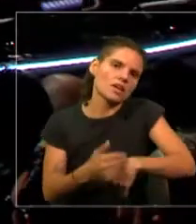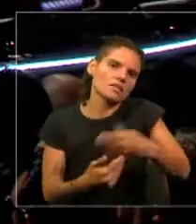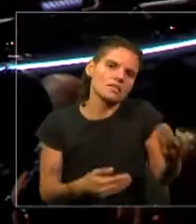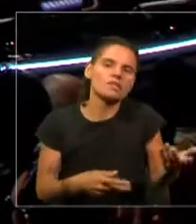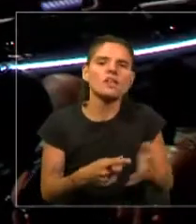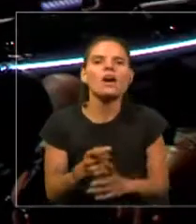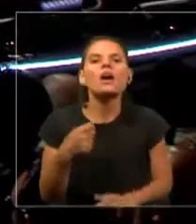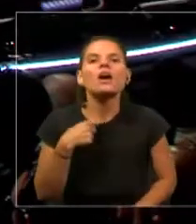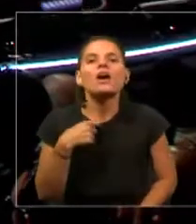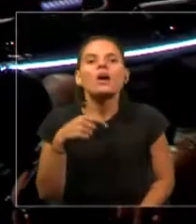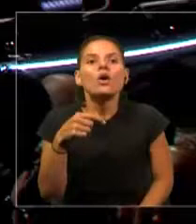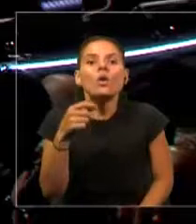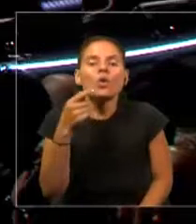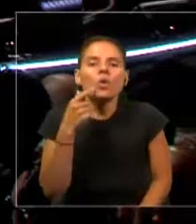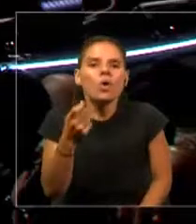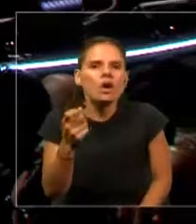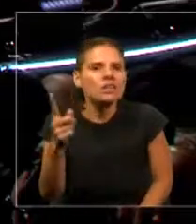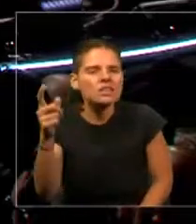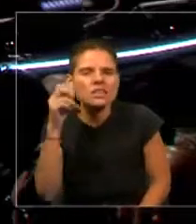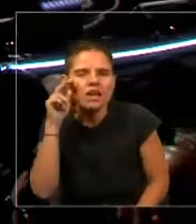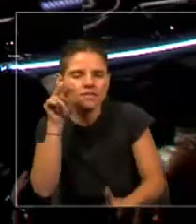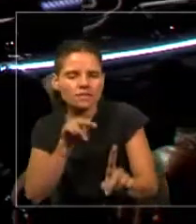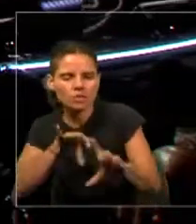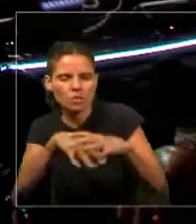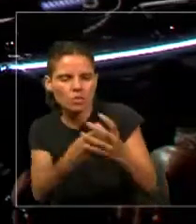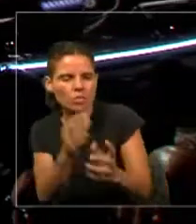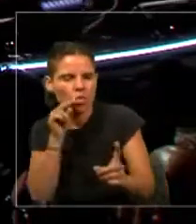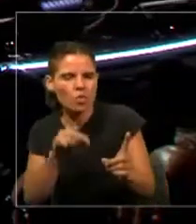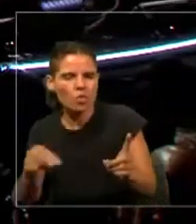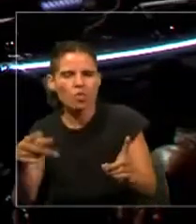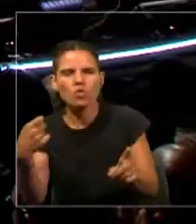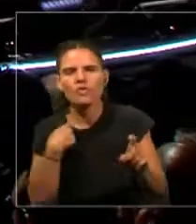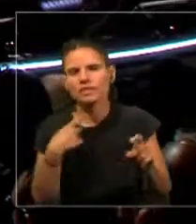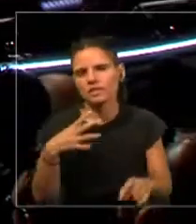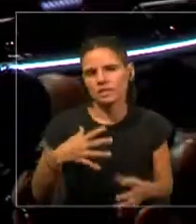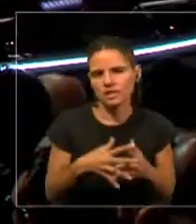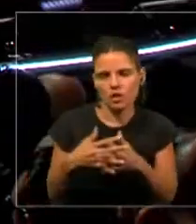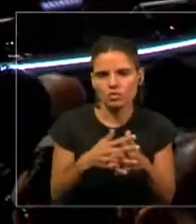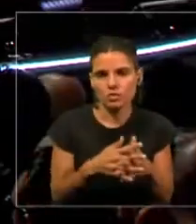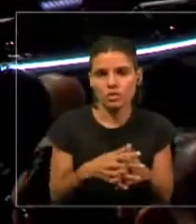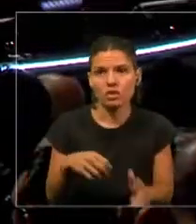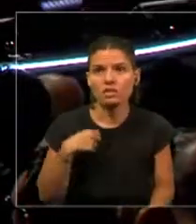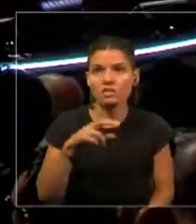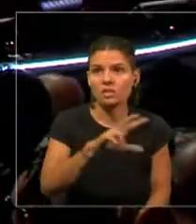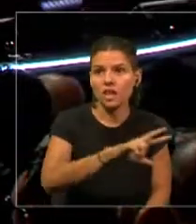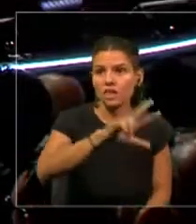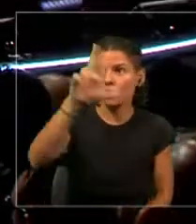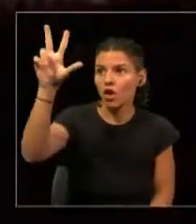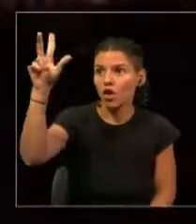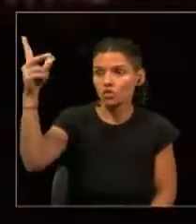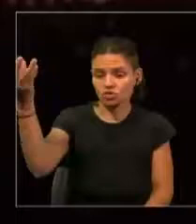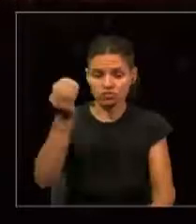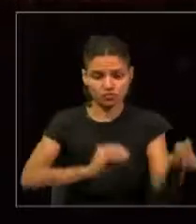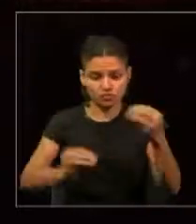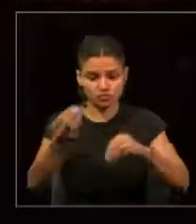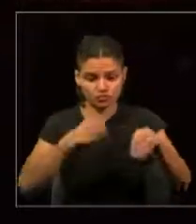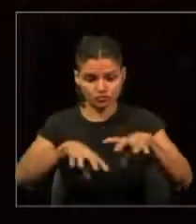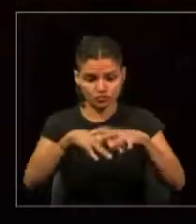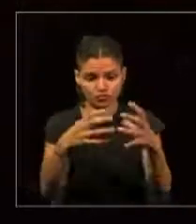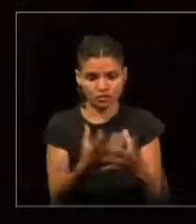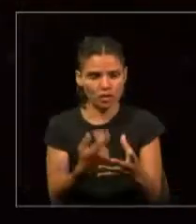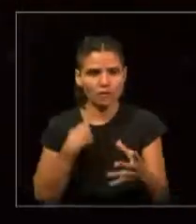visión del mundo que viene de California? Es que Dios no terminó con esta creación, que